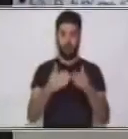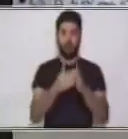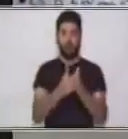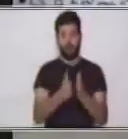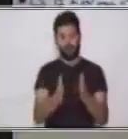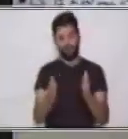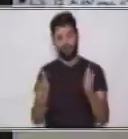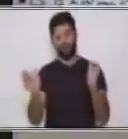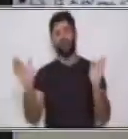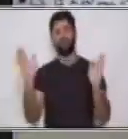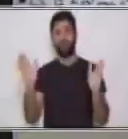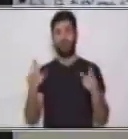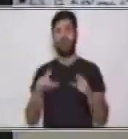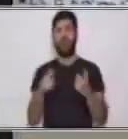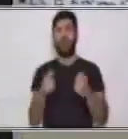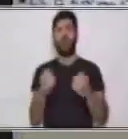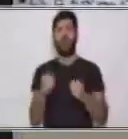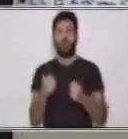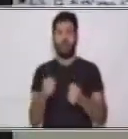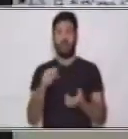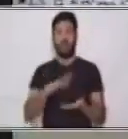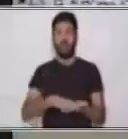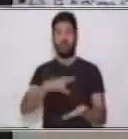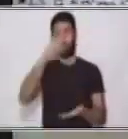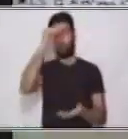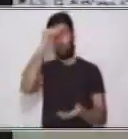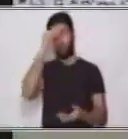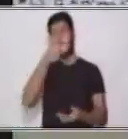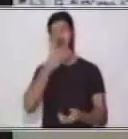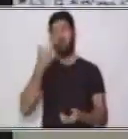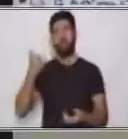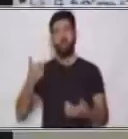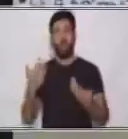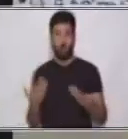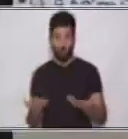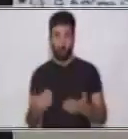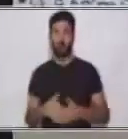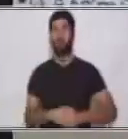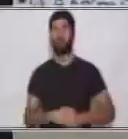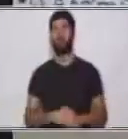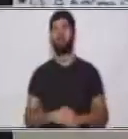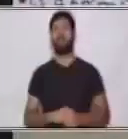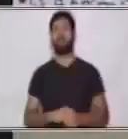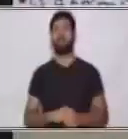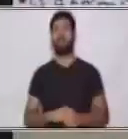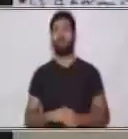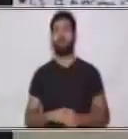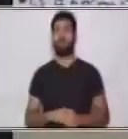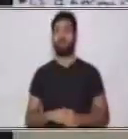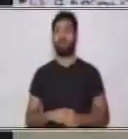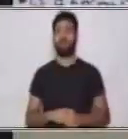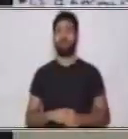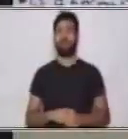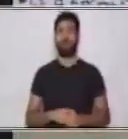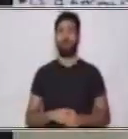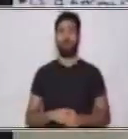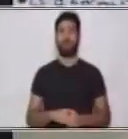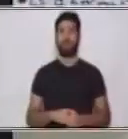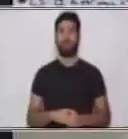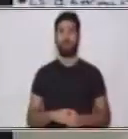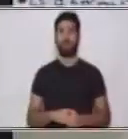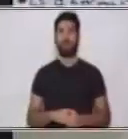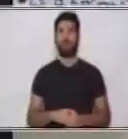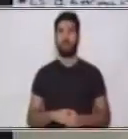palabras y se van a ir, como por así decirlo, grabando esas palabras también. Esa imagen mental que nosotros podemos tener en la